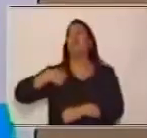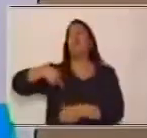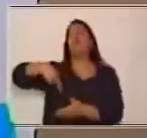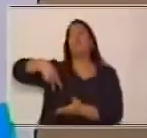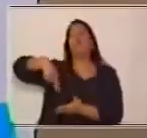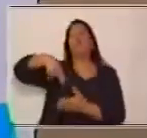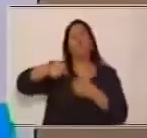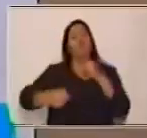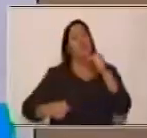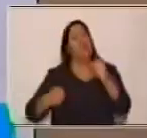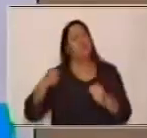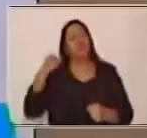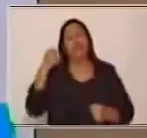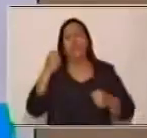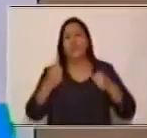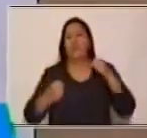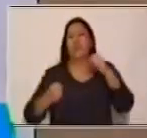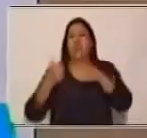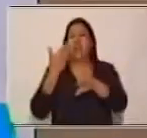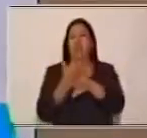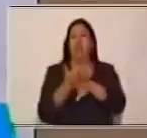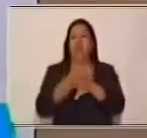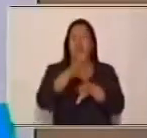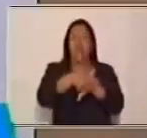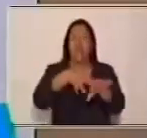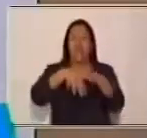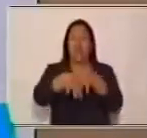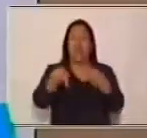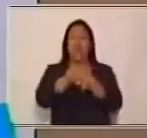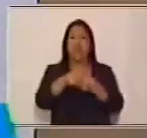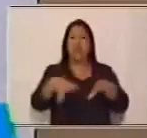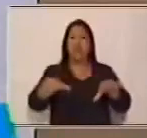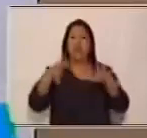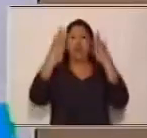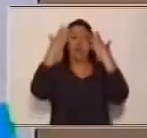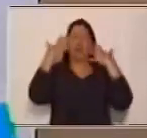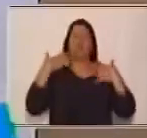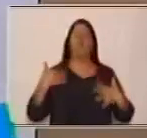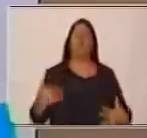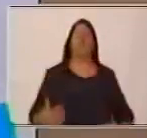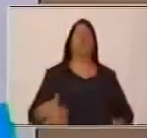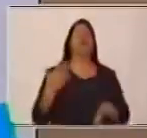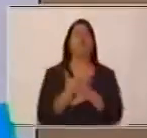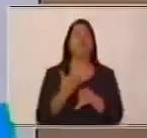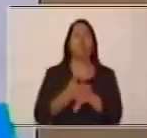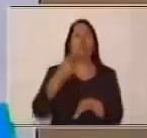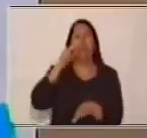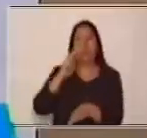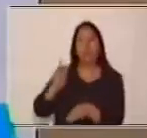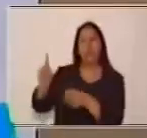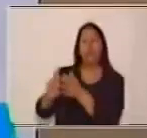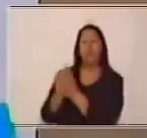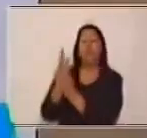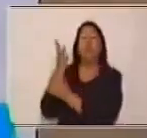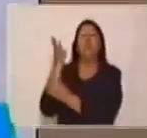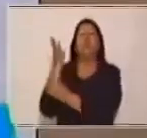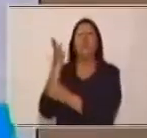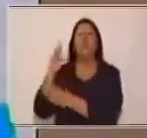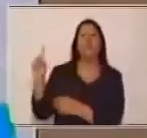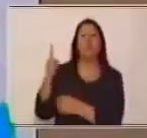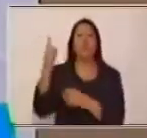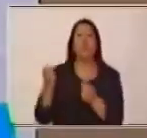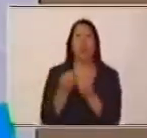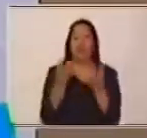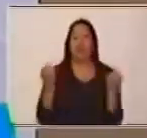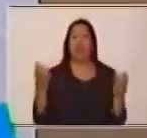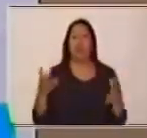hasta empaparme, y vigilaría el momento en que estallara la primera flor e insurgiera la primera hierba. Si tu pelo no